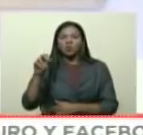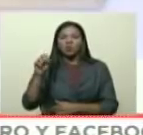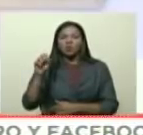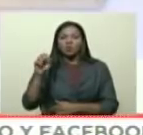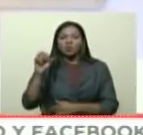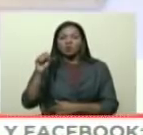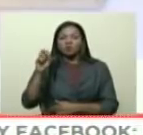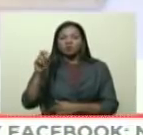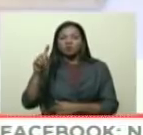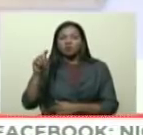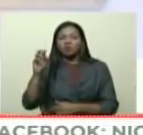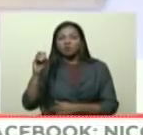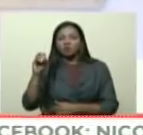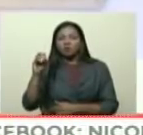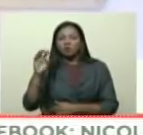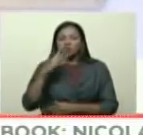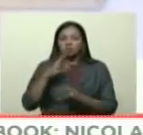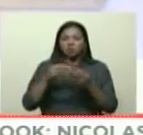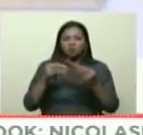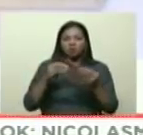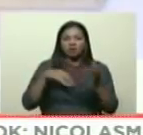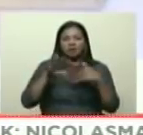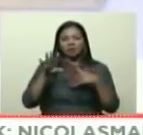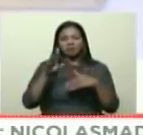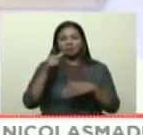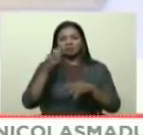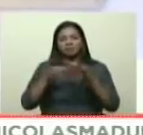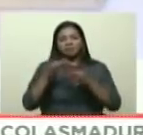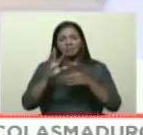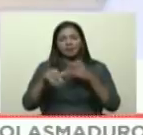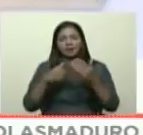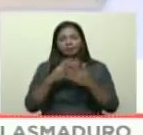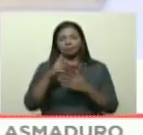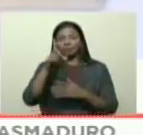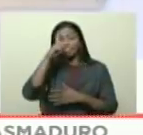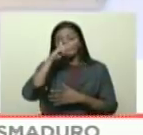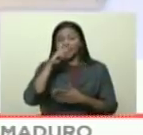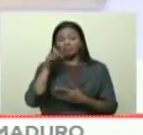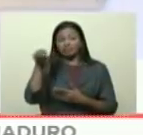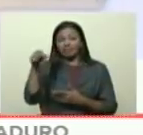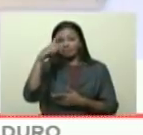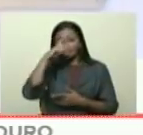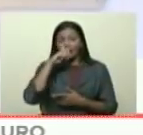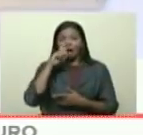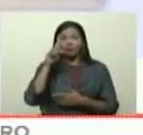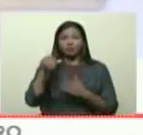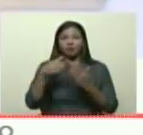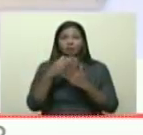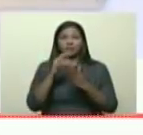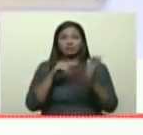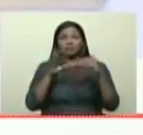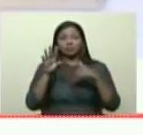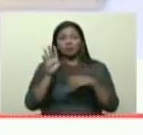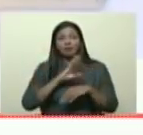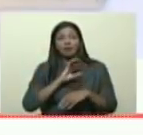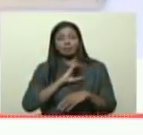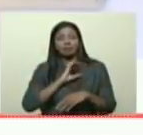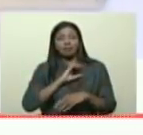Bolívar, Estado Bolívar, del 15 de septiembre del año 2019 al 19 de enero del